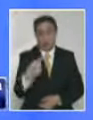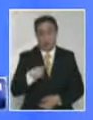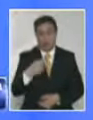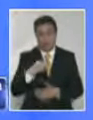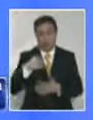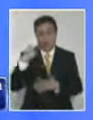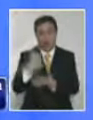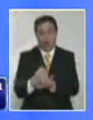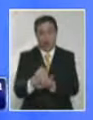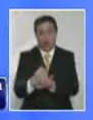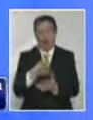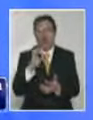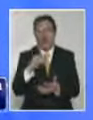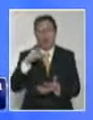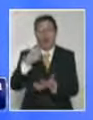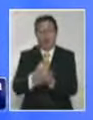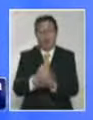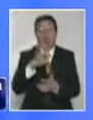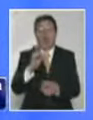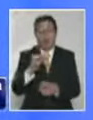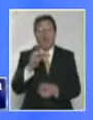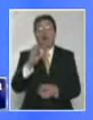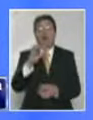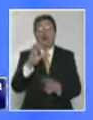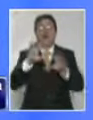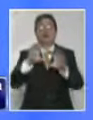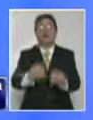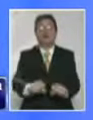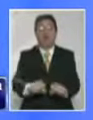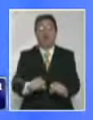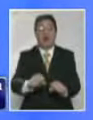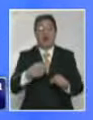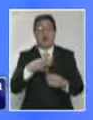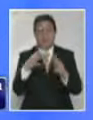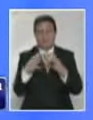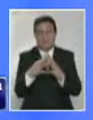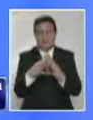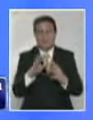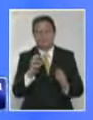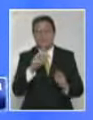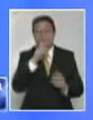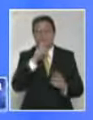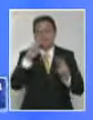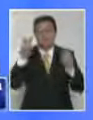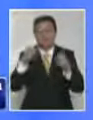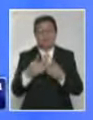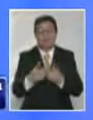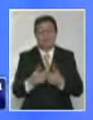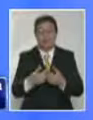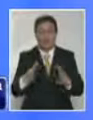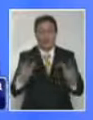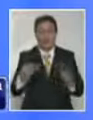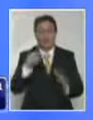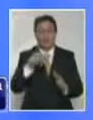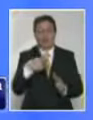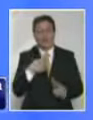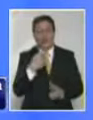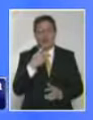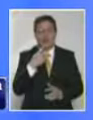golpe o lo que sea, para mí es pronunciamiento, no golpe, pero bueno, no fue porque al estilo Varanero,